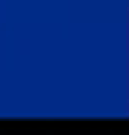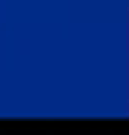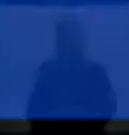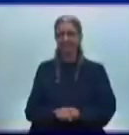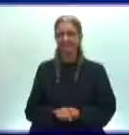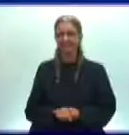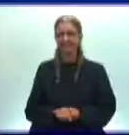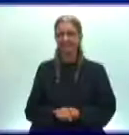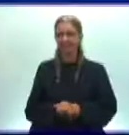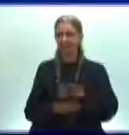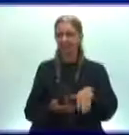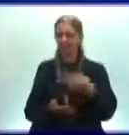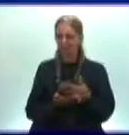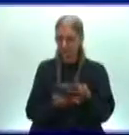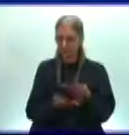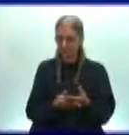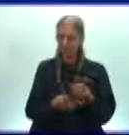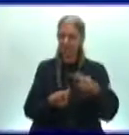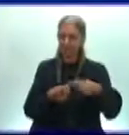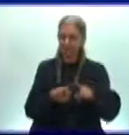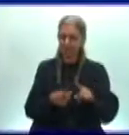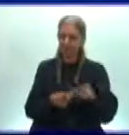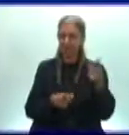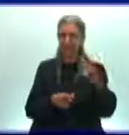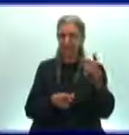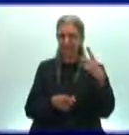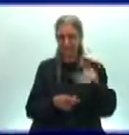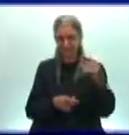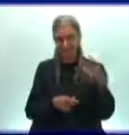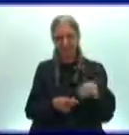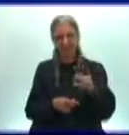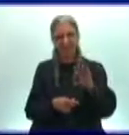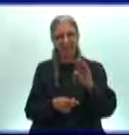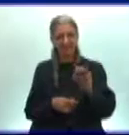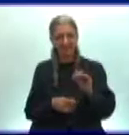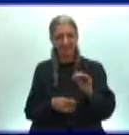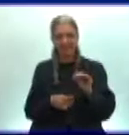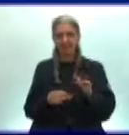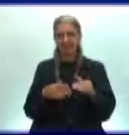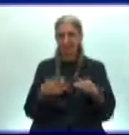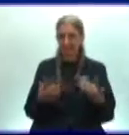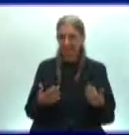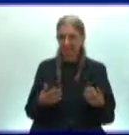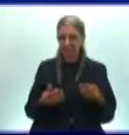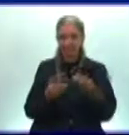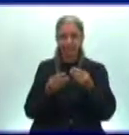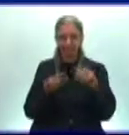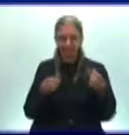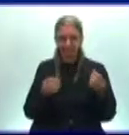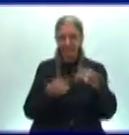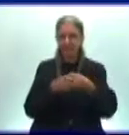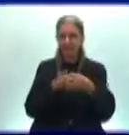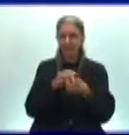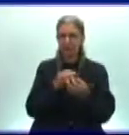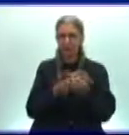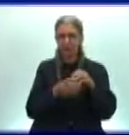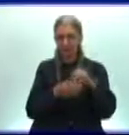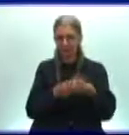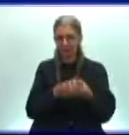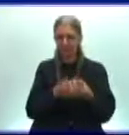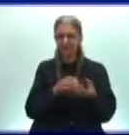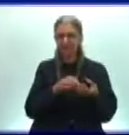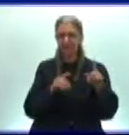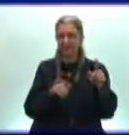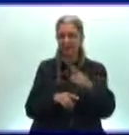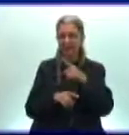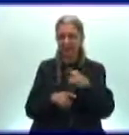Les propongo entonces a continuación un segundo ejercicio que está relacionado con las sustancias moleculares y con el tipo de enlaces